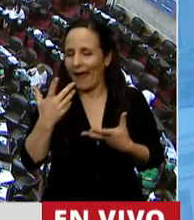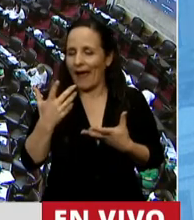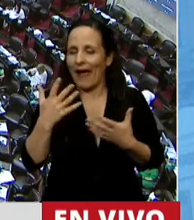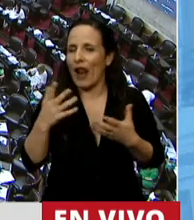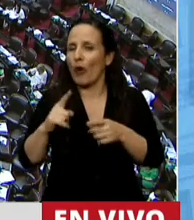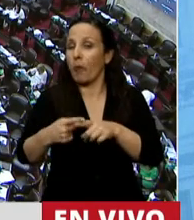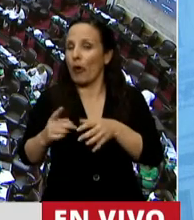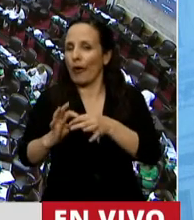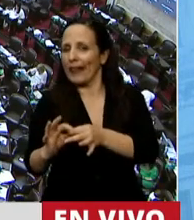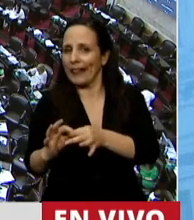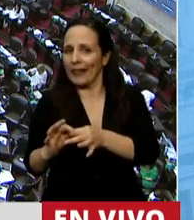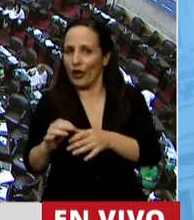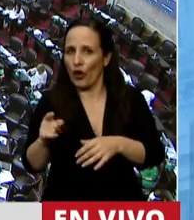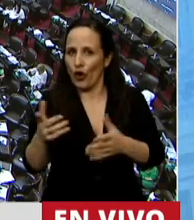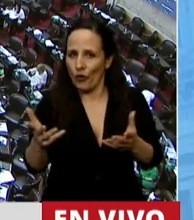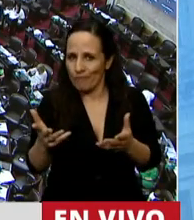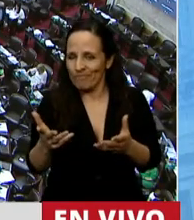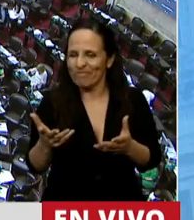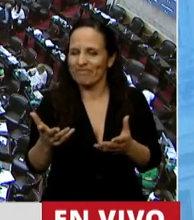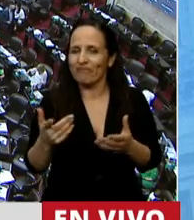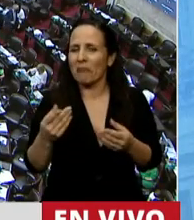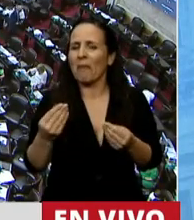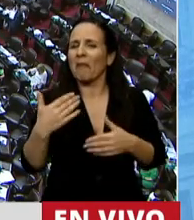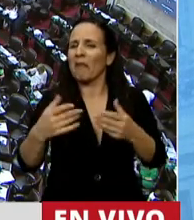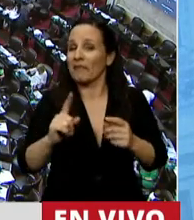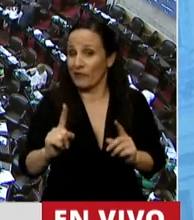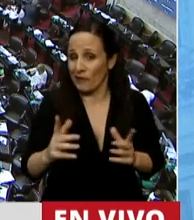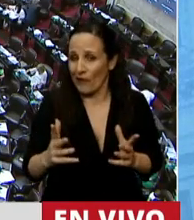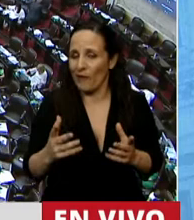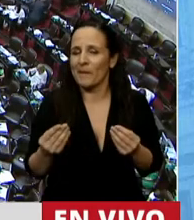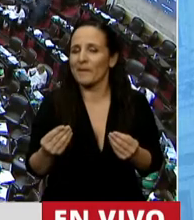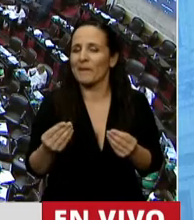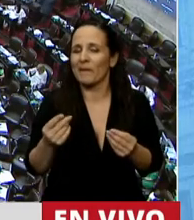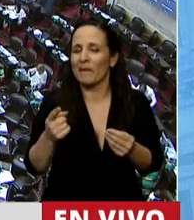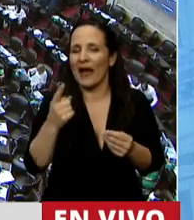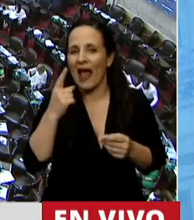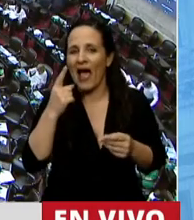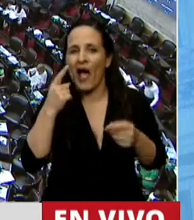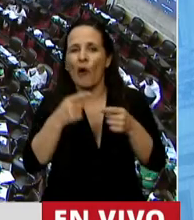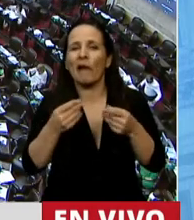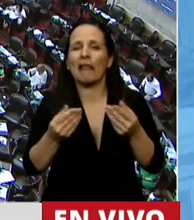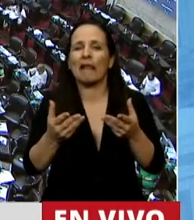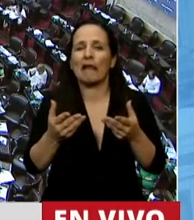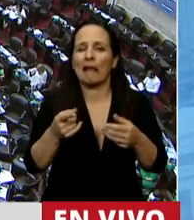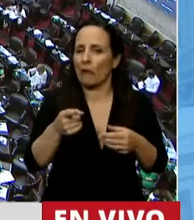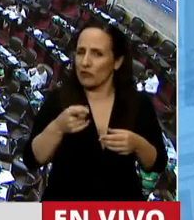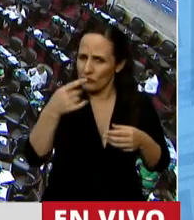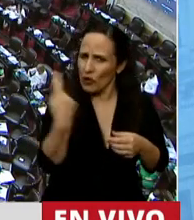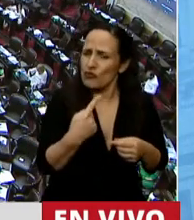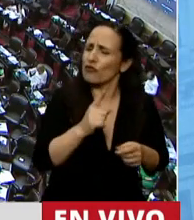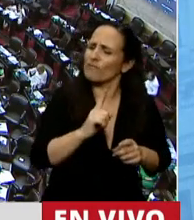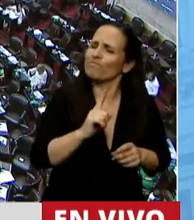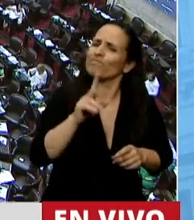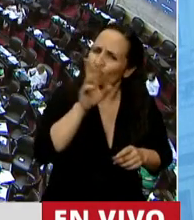abstrusos y de alguna manera inconducentes a los fines de los que promovemos la autonomía